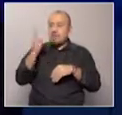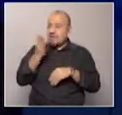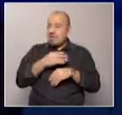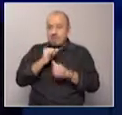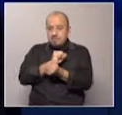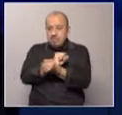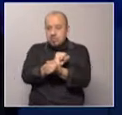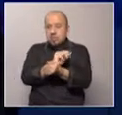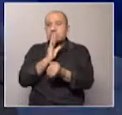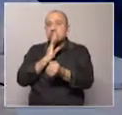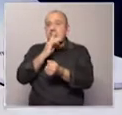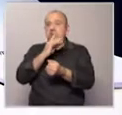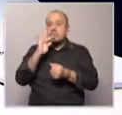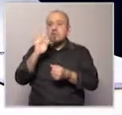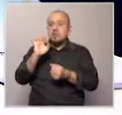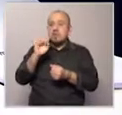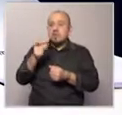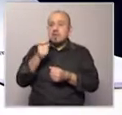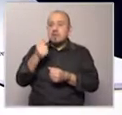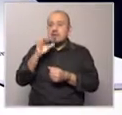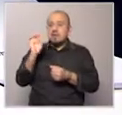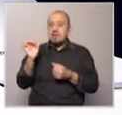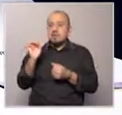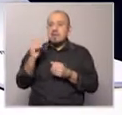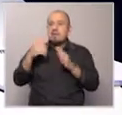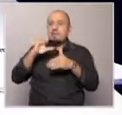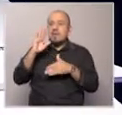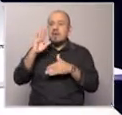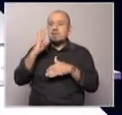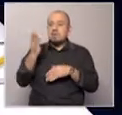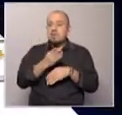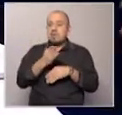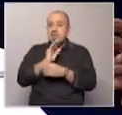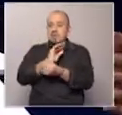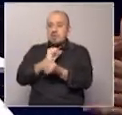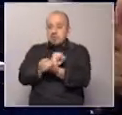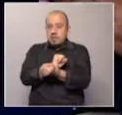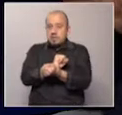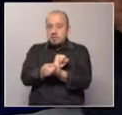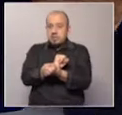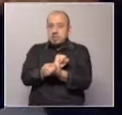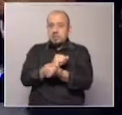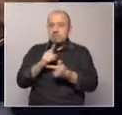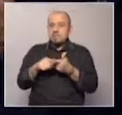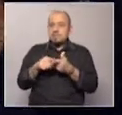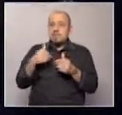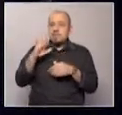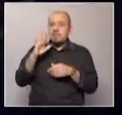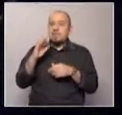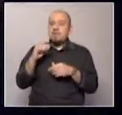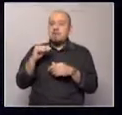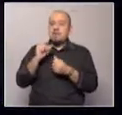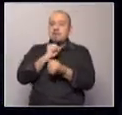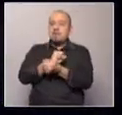eeuu el estado con más precisión y zación con más cantidad de presos con más con cárceles más duras